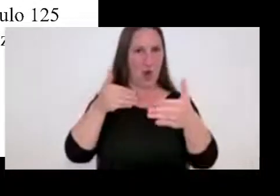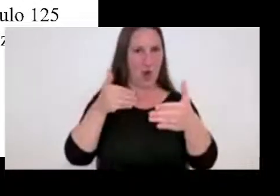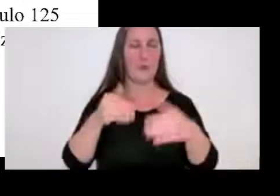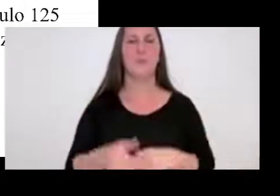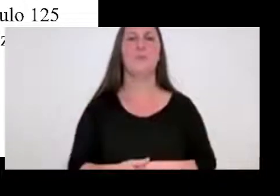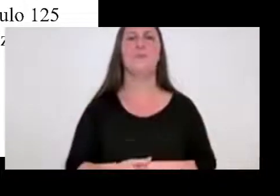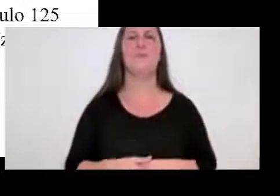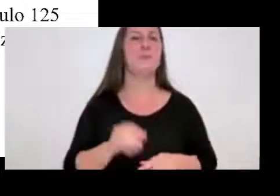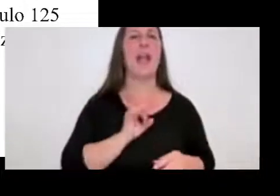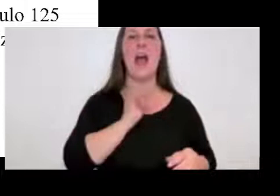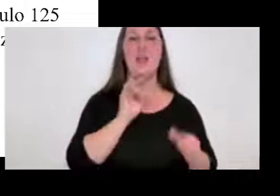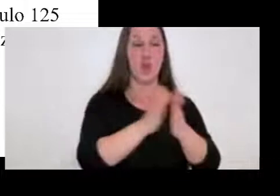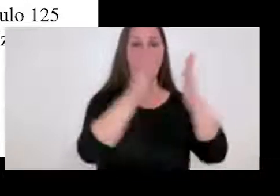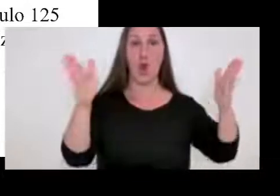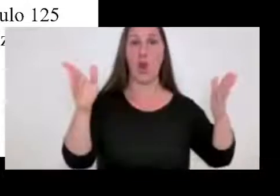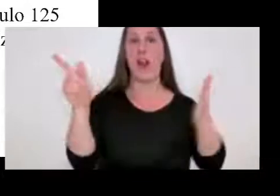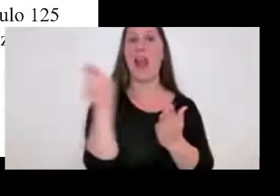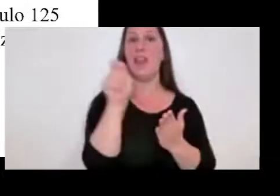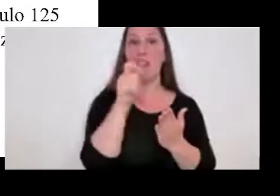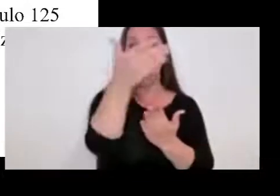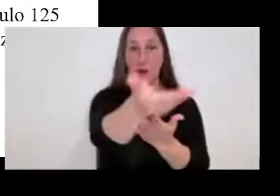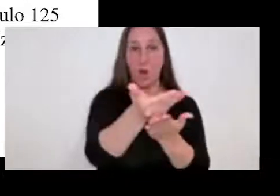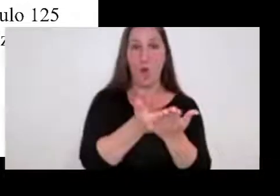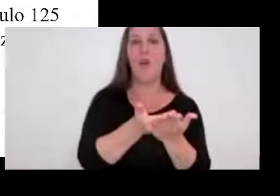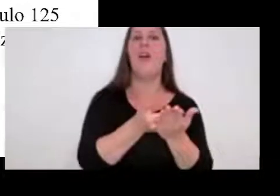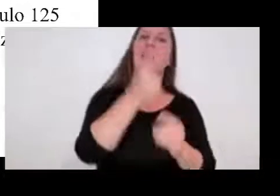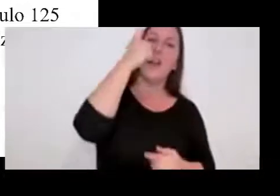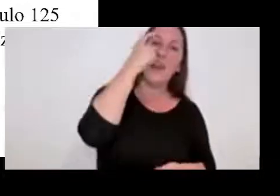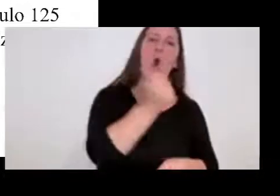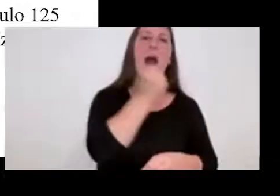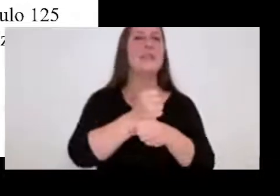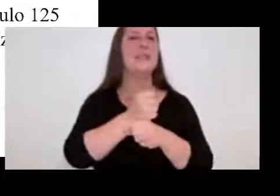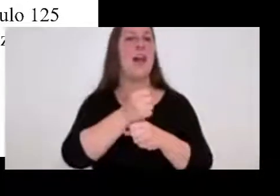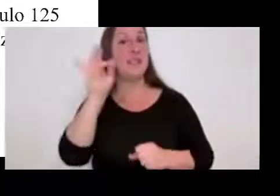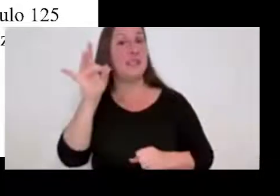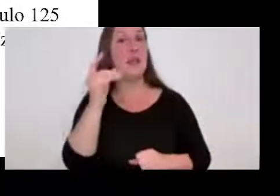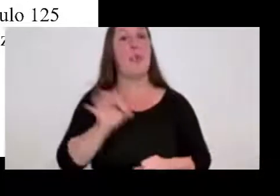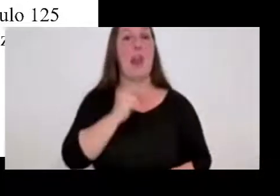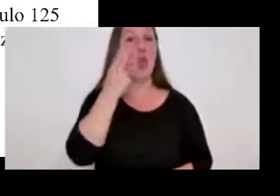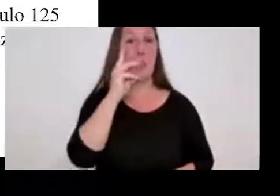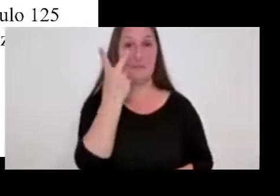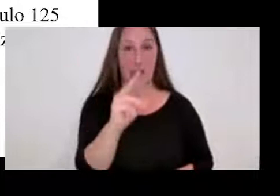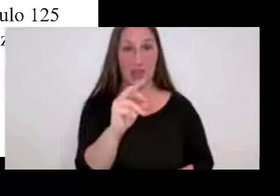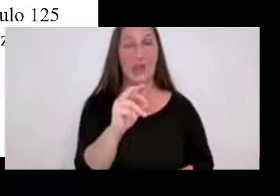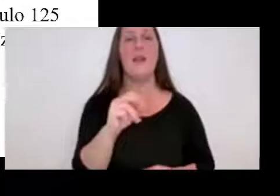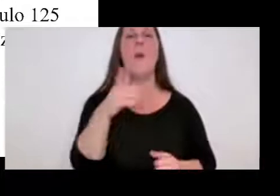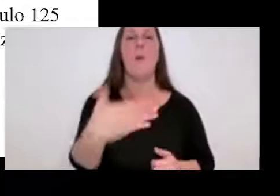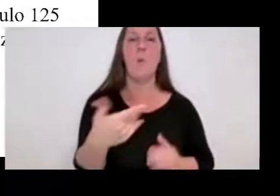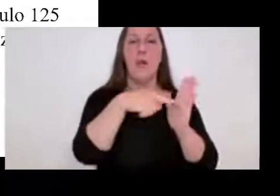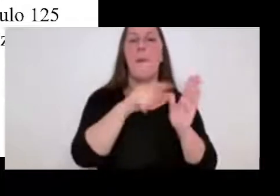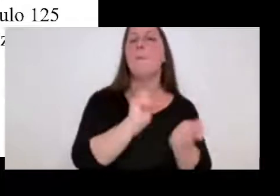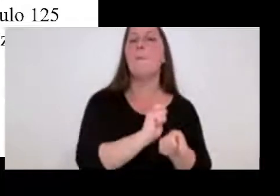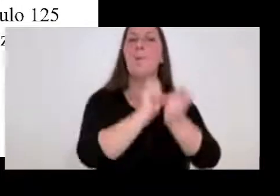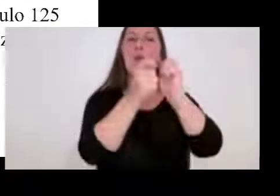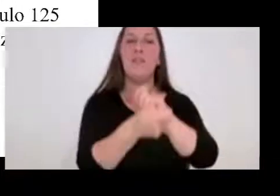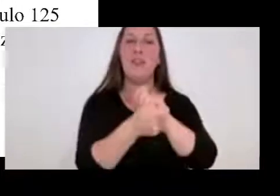año calendario para la medición de enero a diciembre del año 2020 y se modifica el